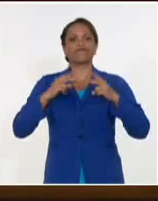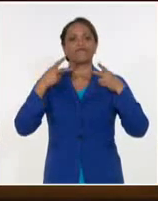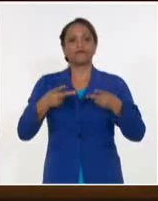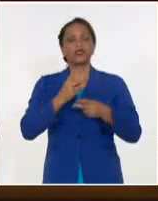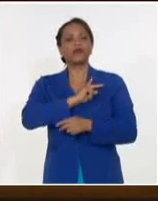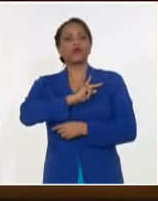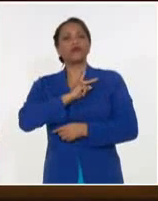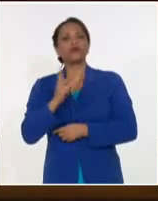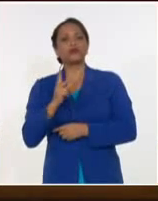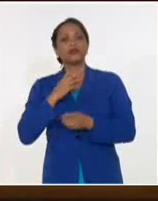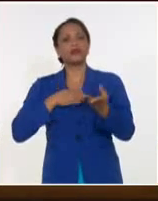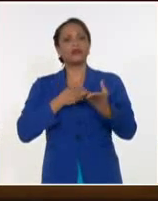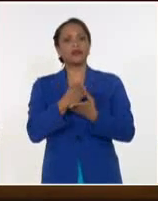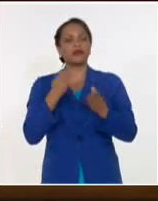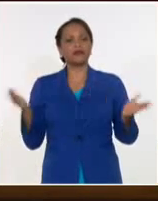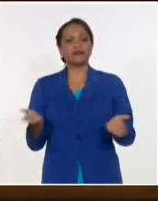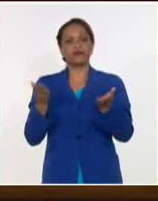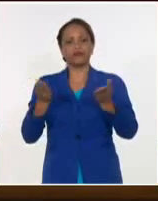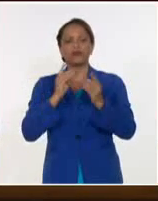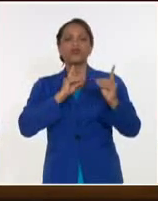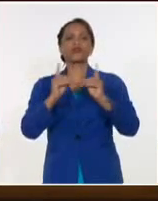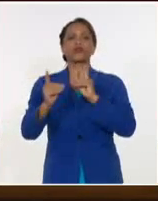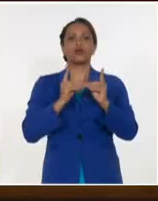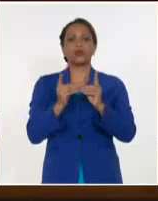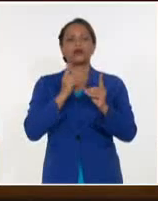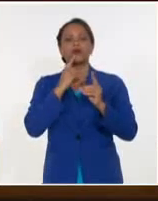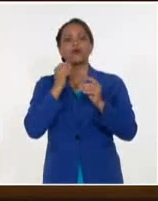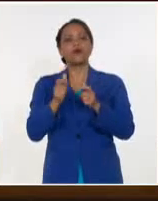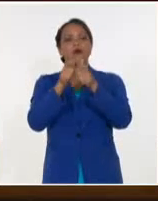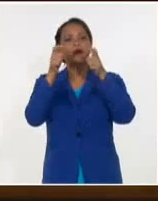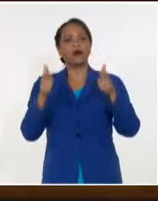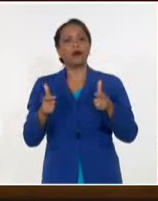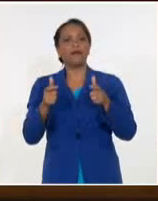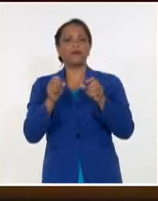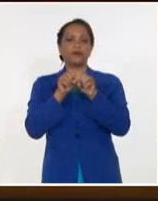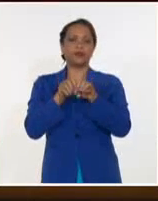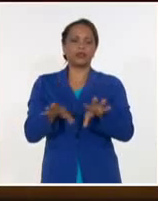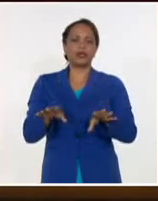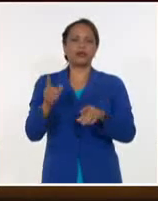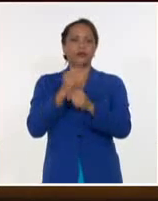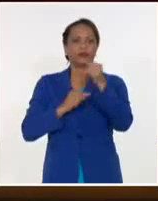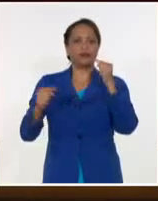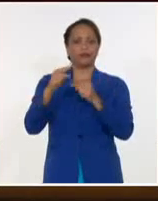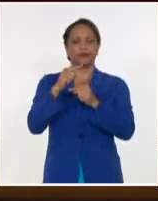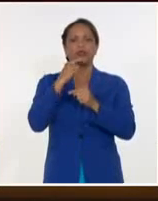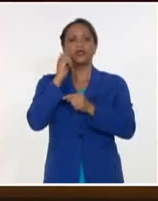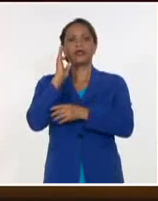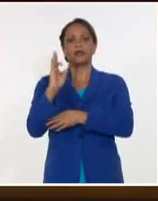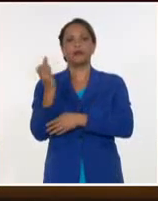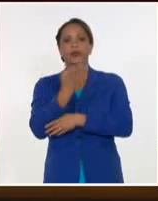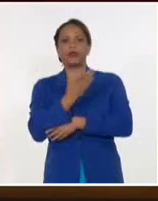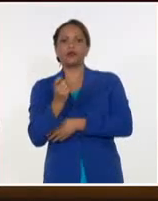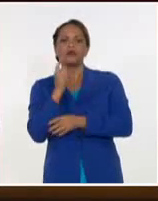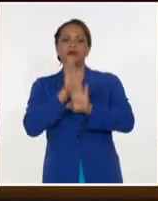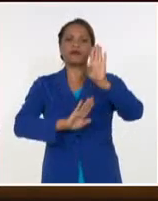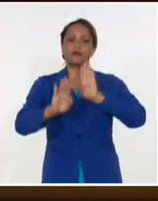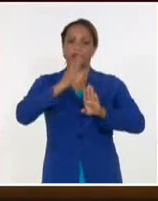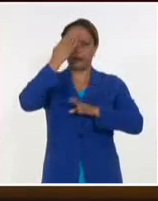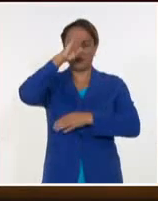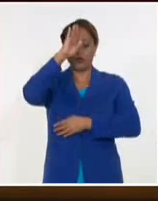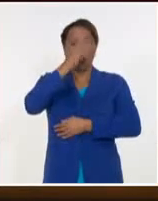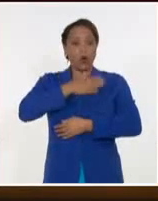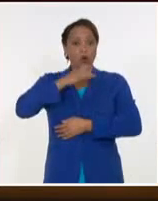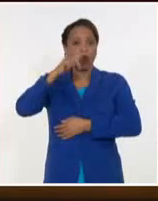de continuar desarrollando un diálogo franco y amplio sobre la base del respeto mutuo y la defensa de la patria. Hoy como